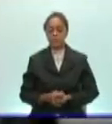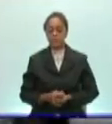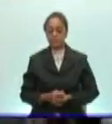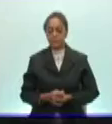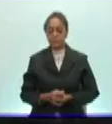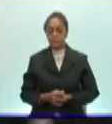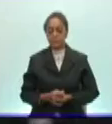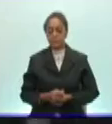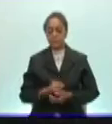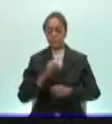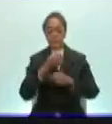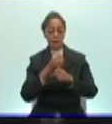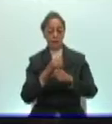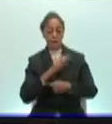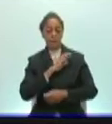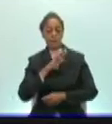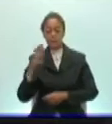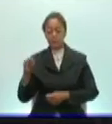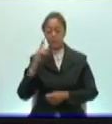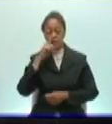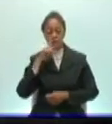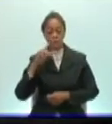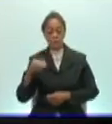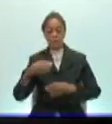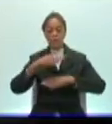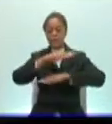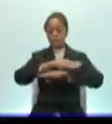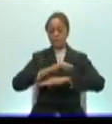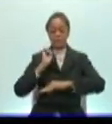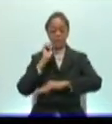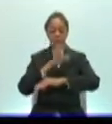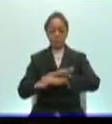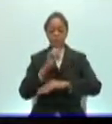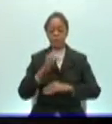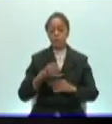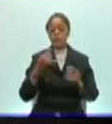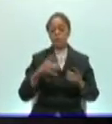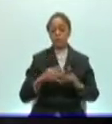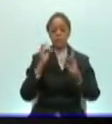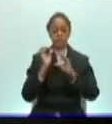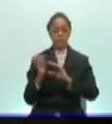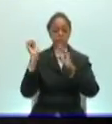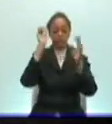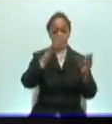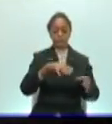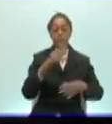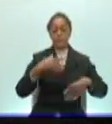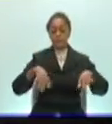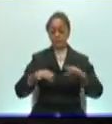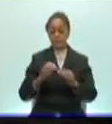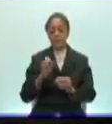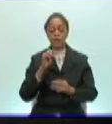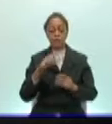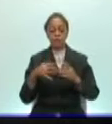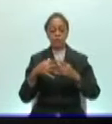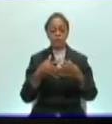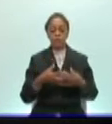Un carnaval revolucionario que concluye en el malecón habanero con los ataúdes lanzados al mar con rumbo